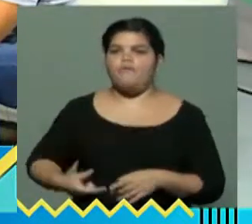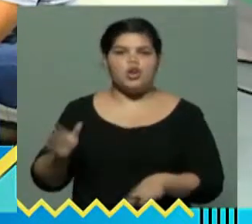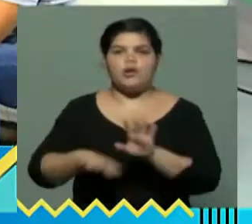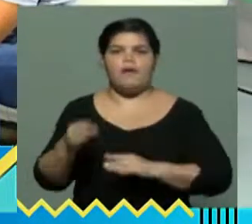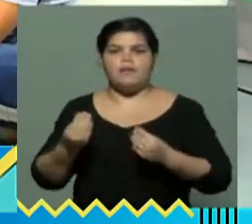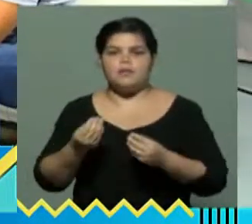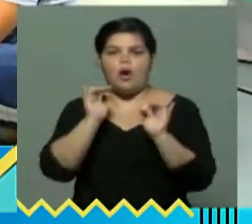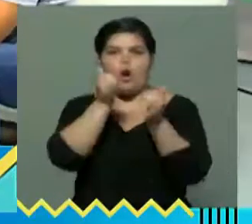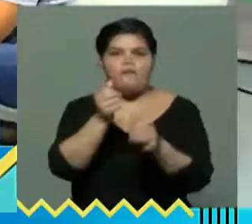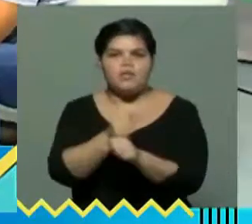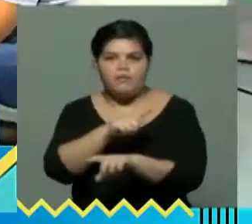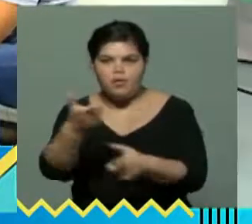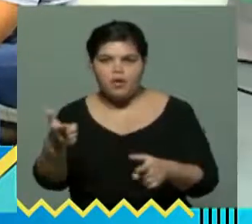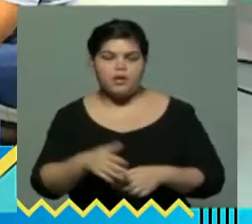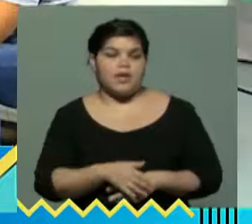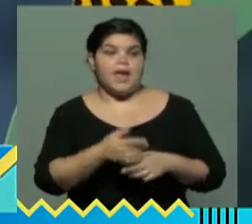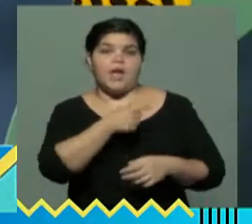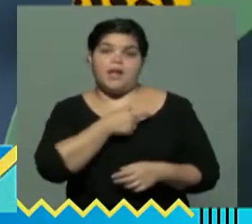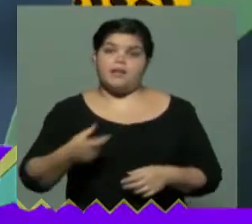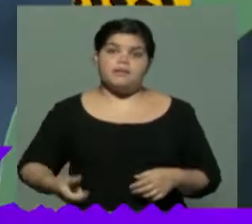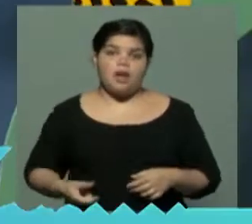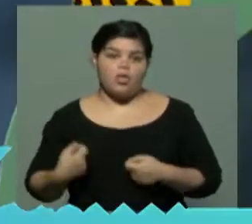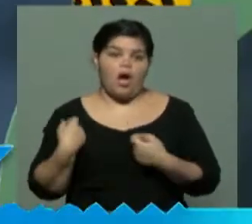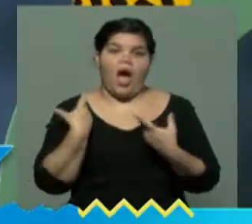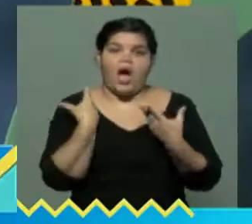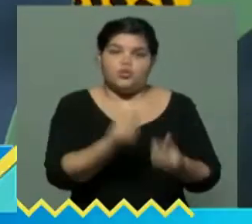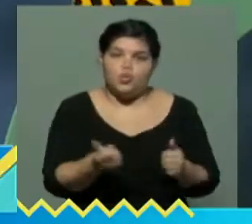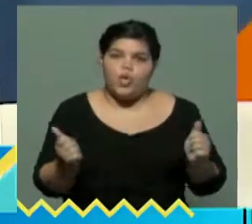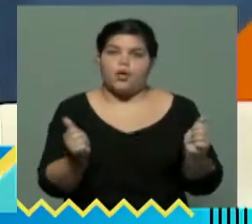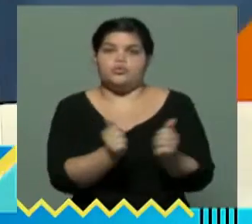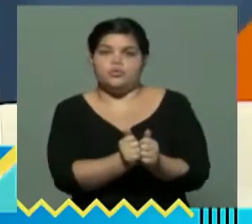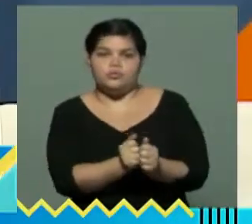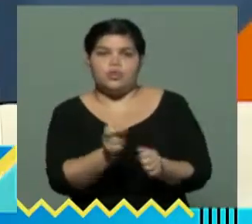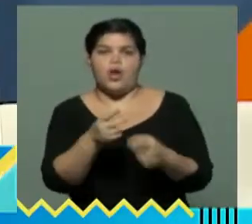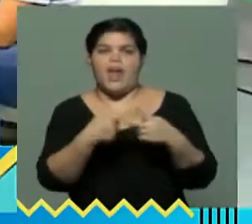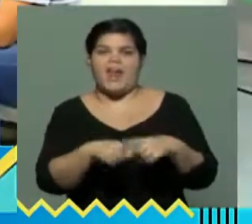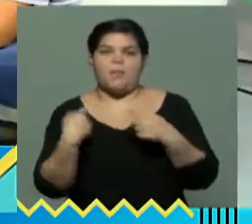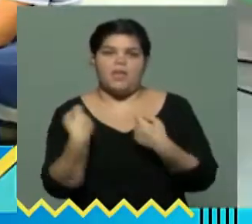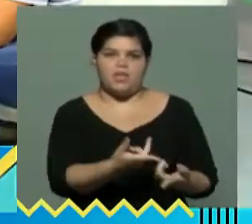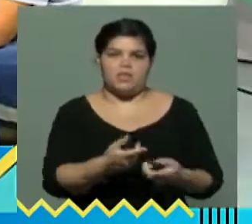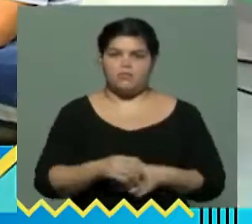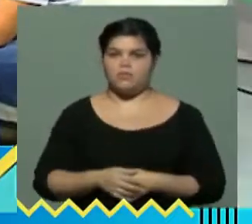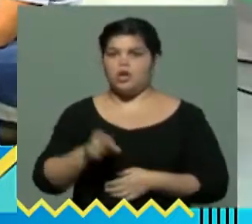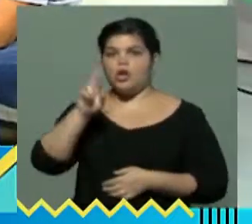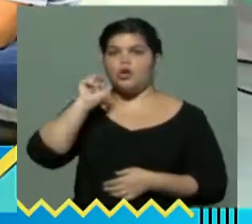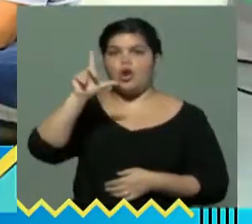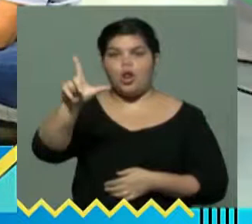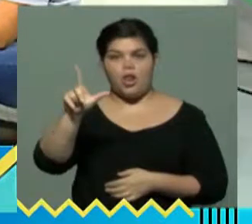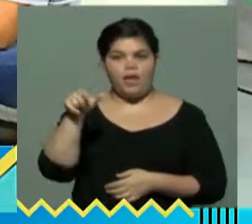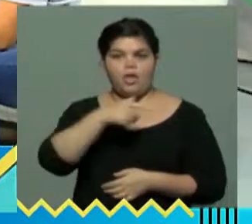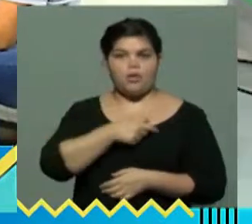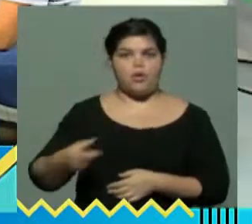Estado te tiene que brindar las herramientas y tiene que brindarte la contención. ¿Pero qué hace hoy el Estado? El Estado, por ejemplo, hoy en día,